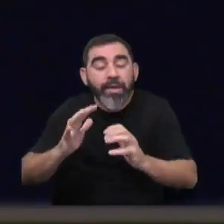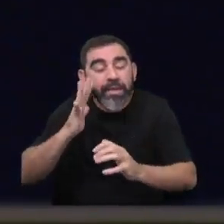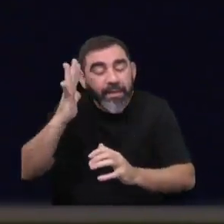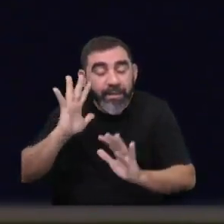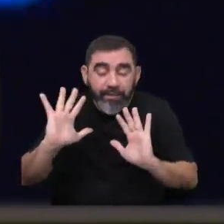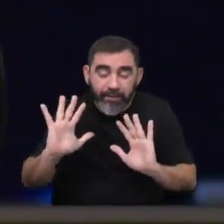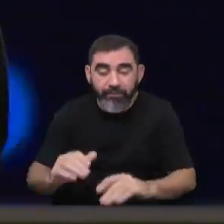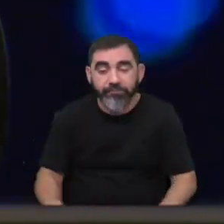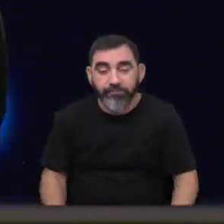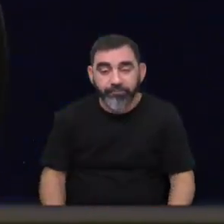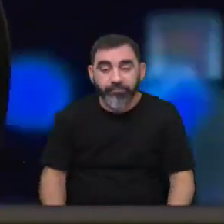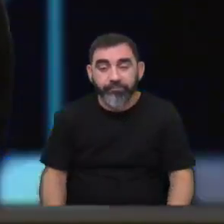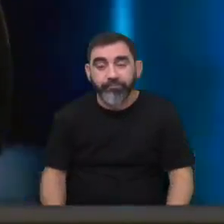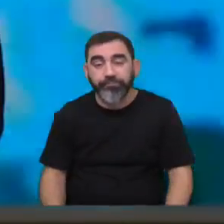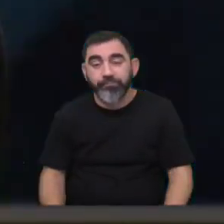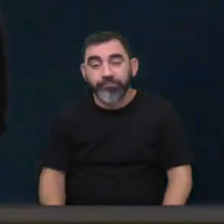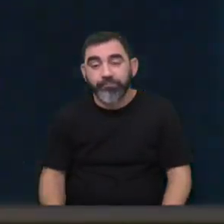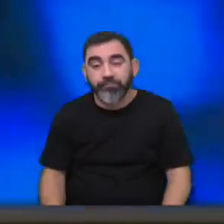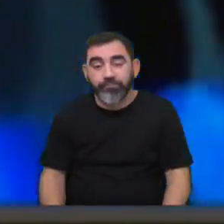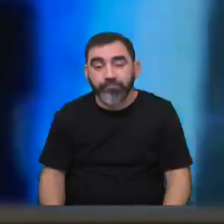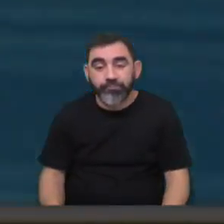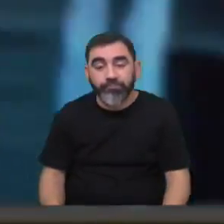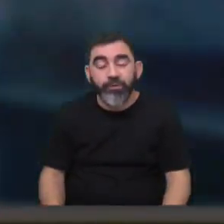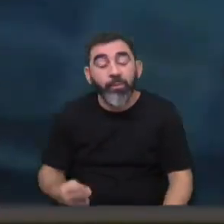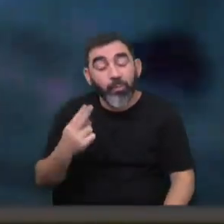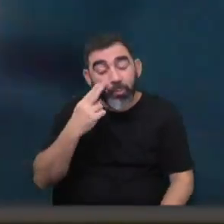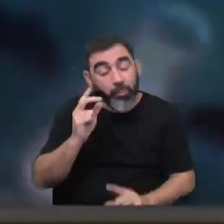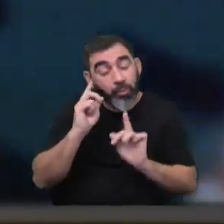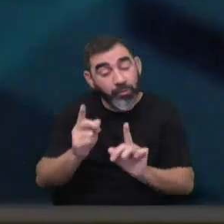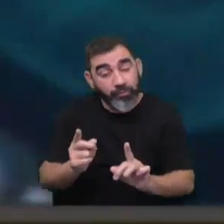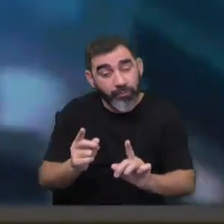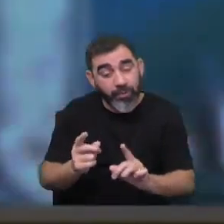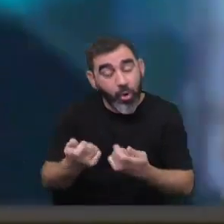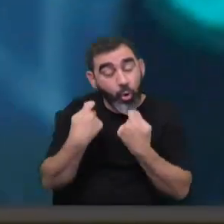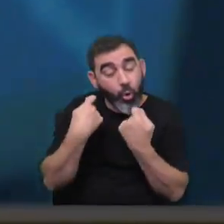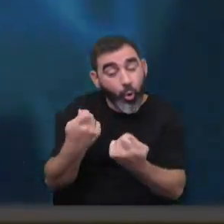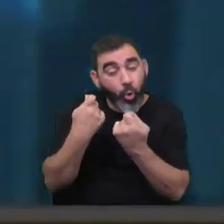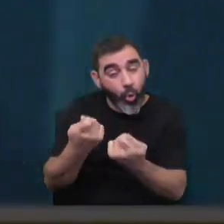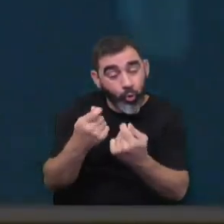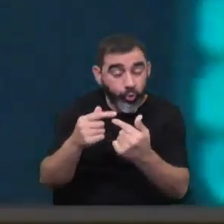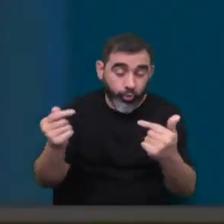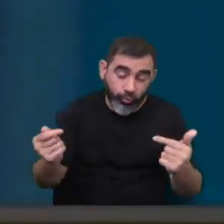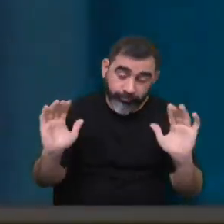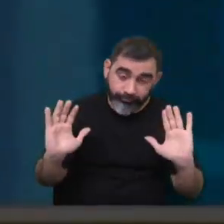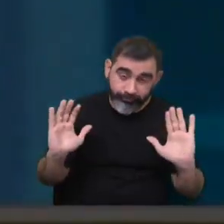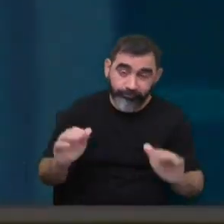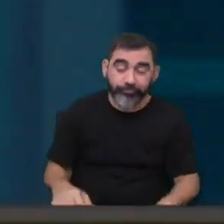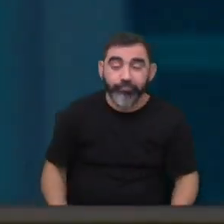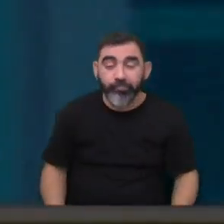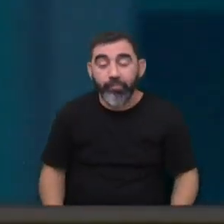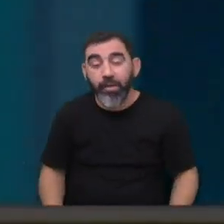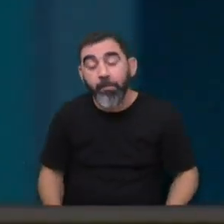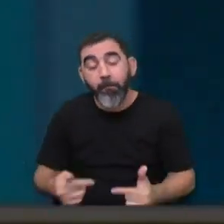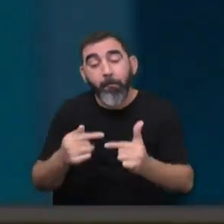recursos energéticos. La problemática que tiene esto también son el costo que pueden tener estos materiales, ¿no? Claro. Estos materiales están